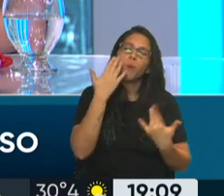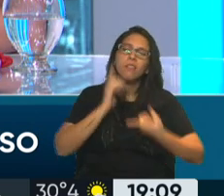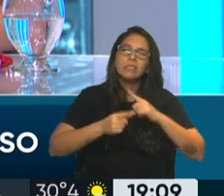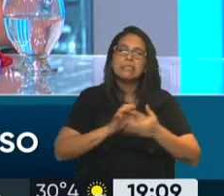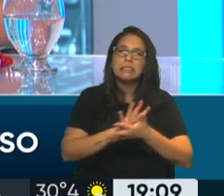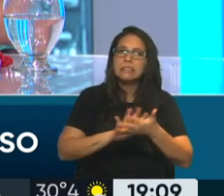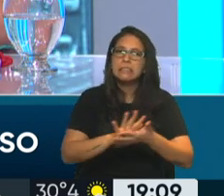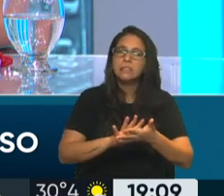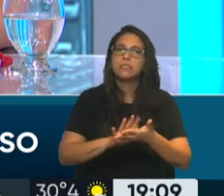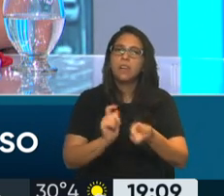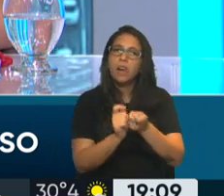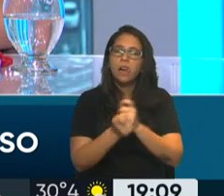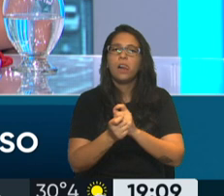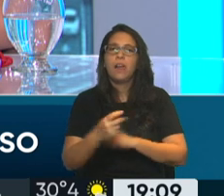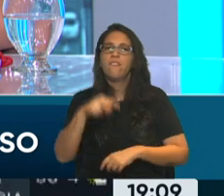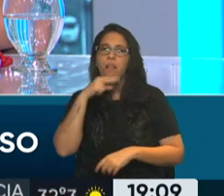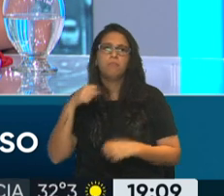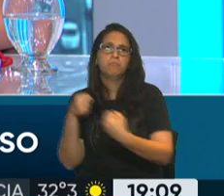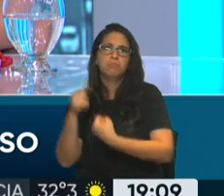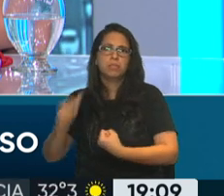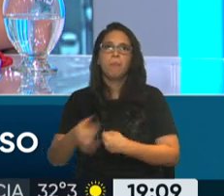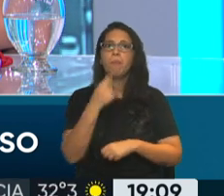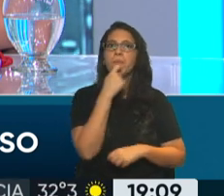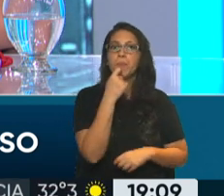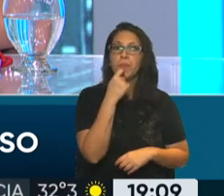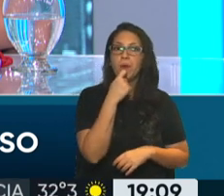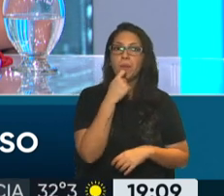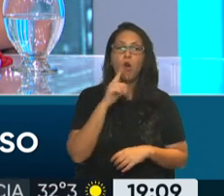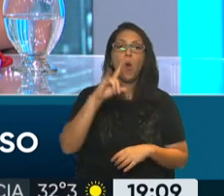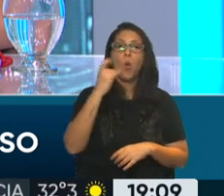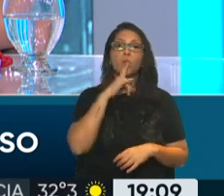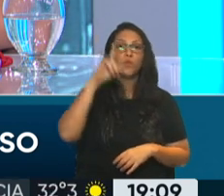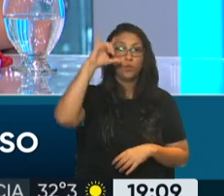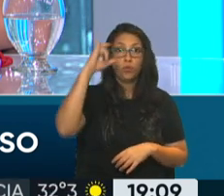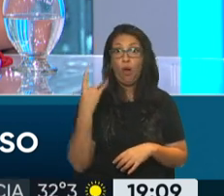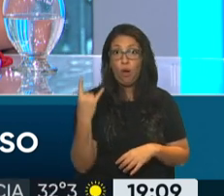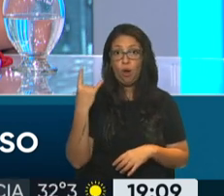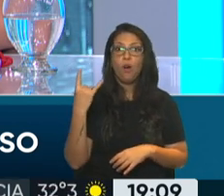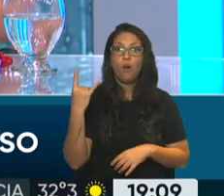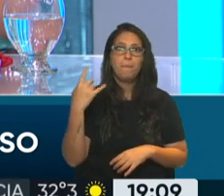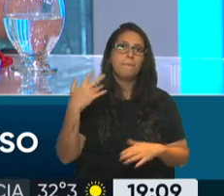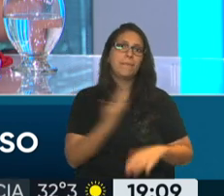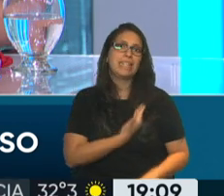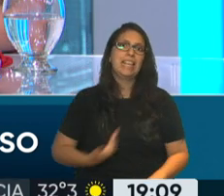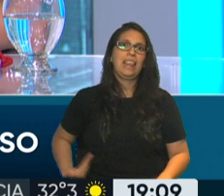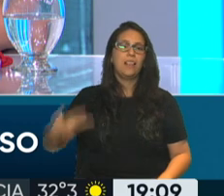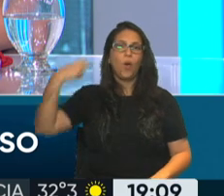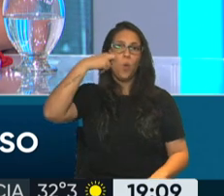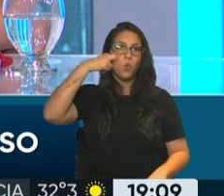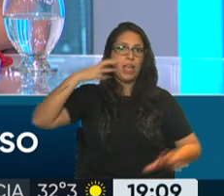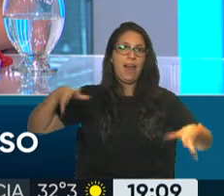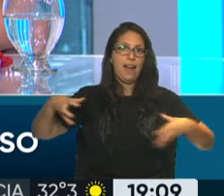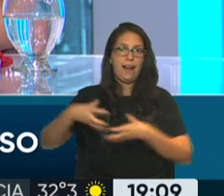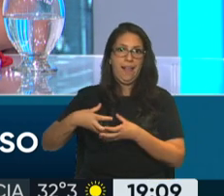acuerdo De hecho por ejemplo el senador Martín lusto presidente de la ucr estamos hablando de la otra